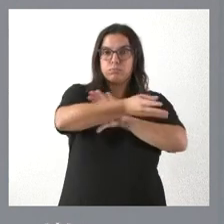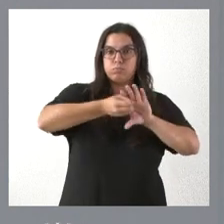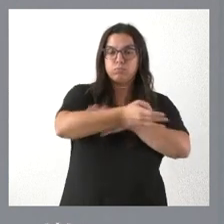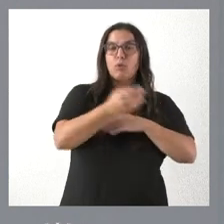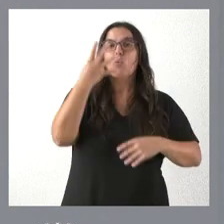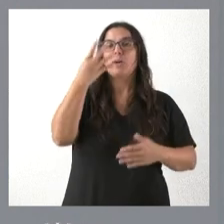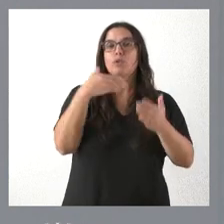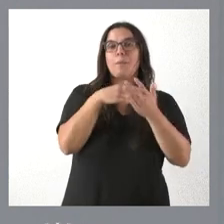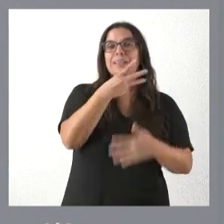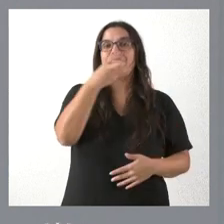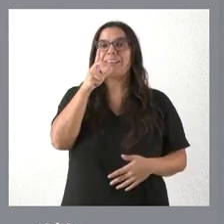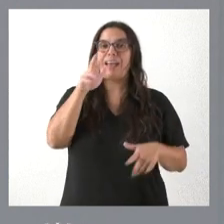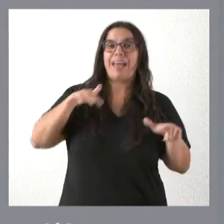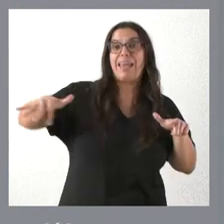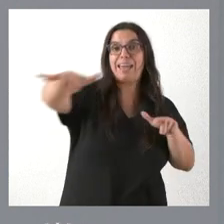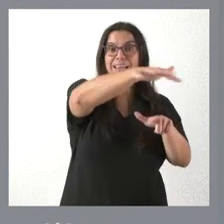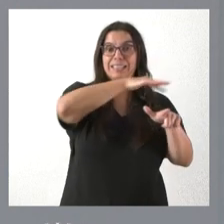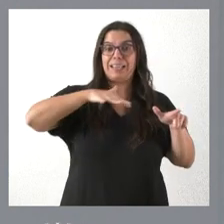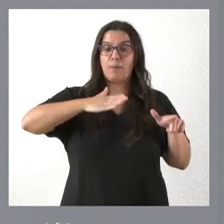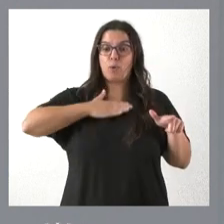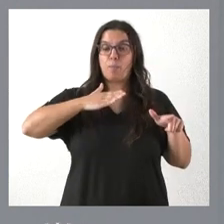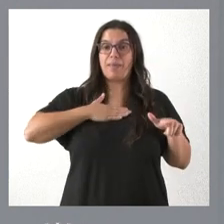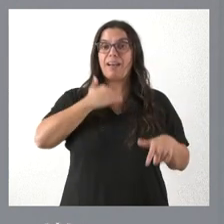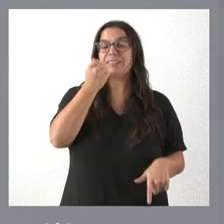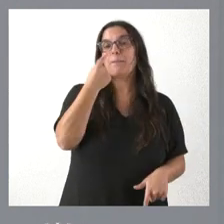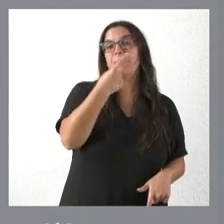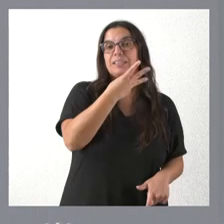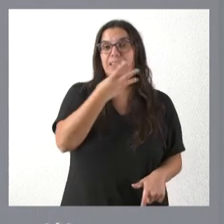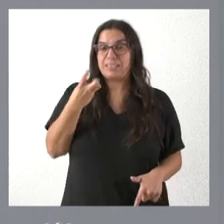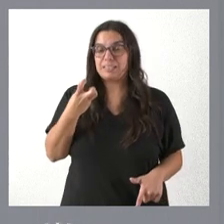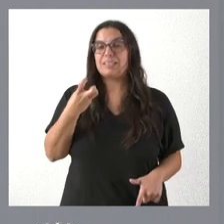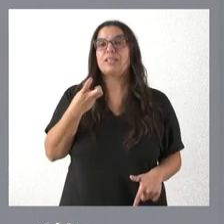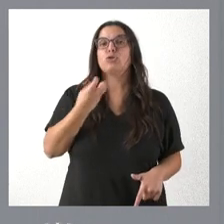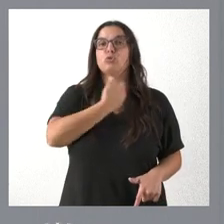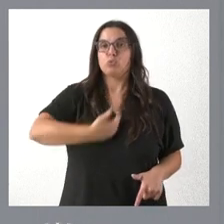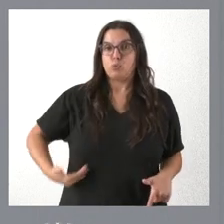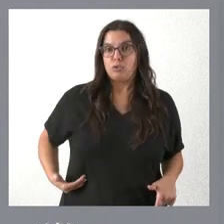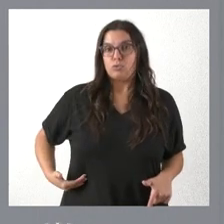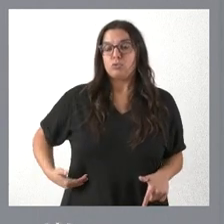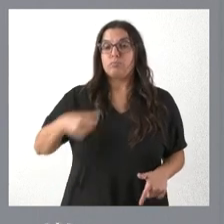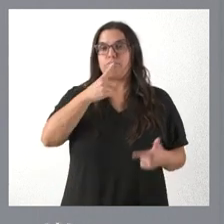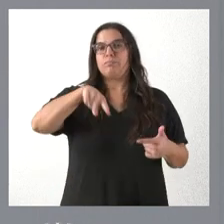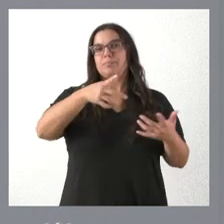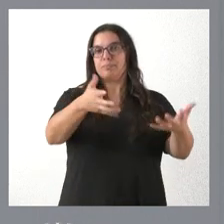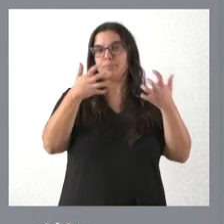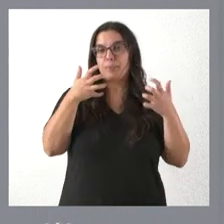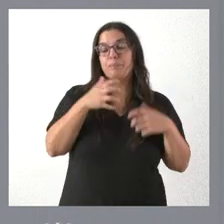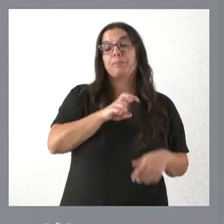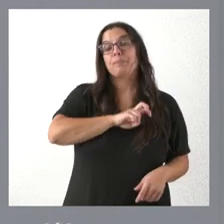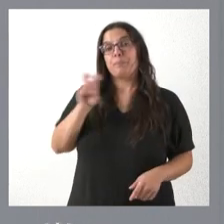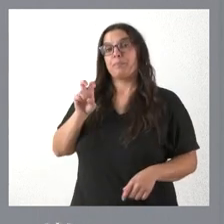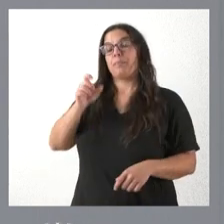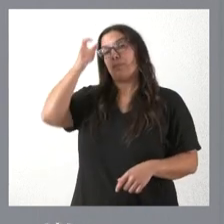4.300 hectáreas que pertenecen a casi 1.300 propietarios que se van a beneficiar y en el caso de